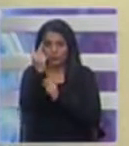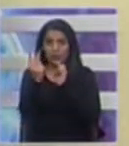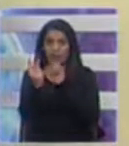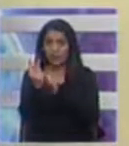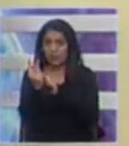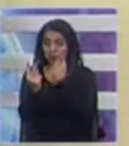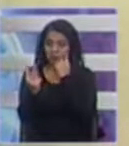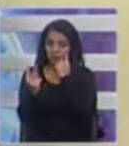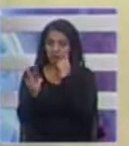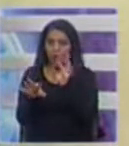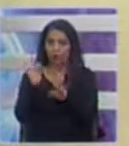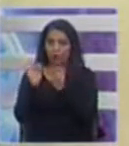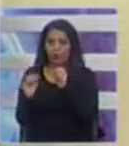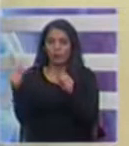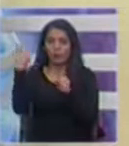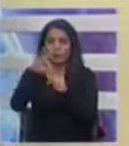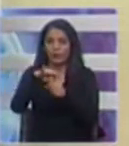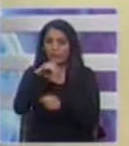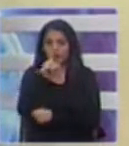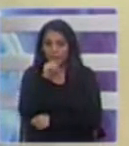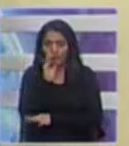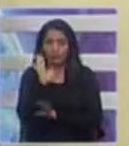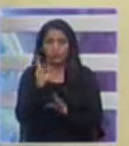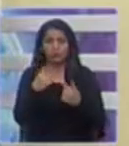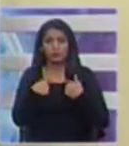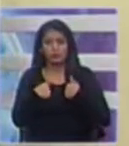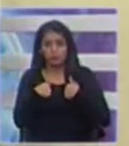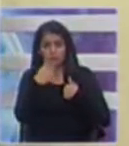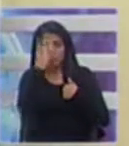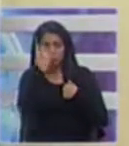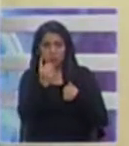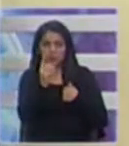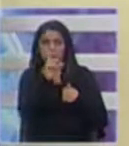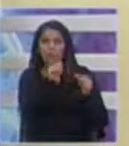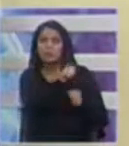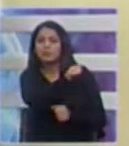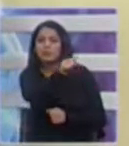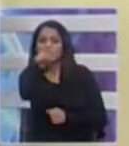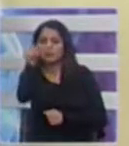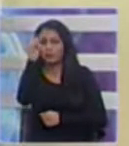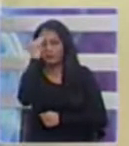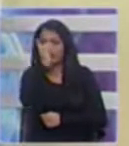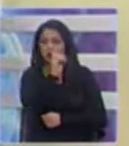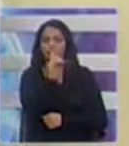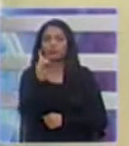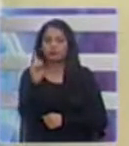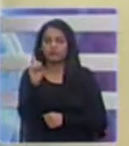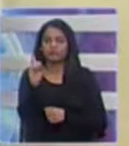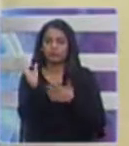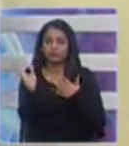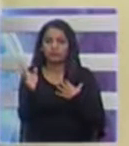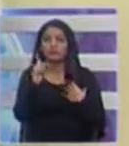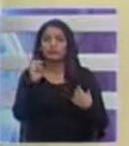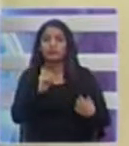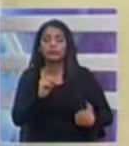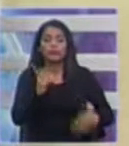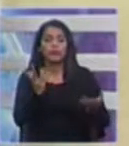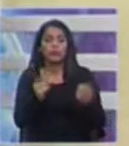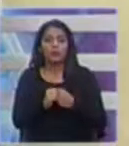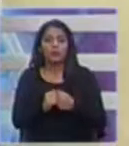establecidos por Montesquieu. Es una de las reformas integrales que tiene que tomarse. Tiene que descabezarse este Consejo de Participación